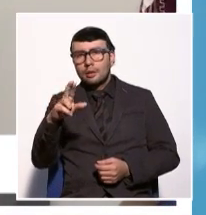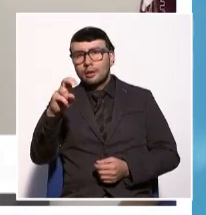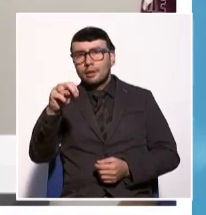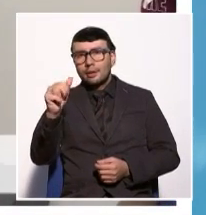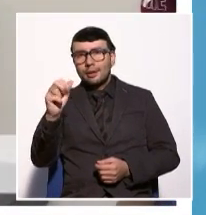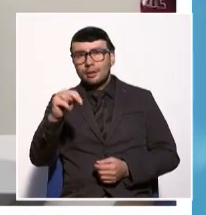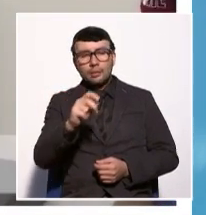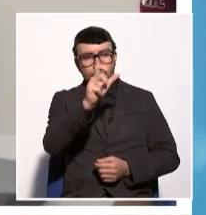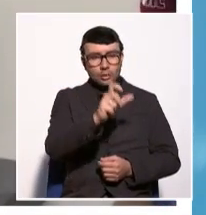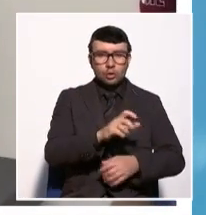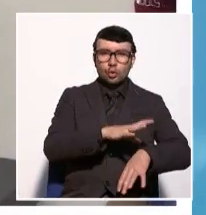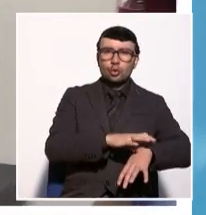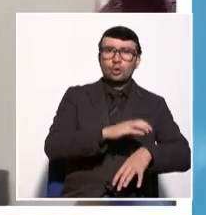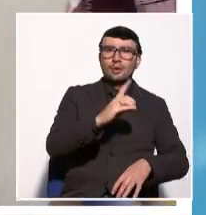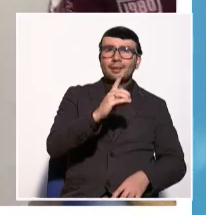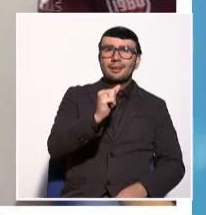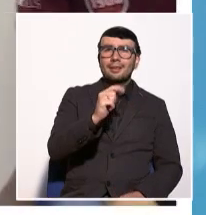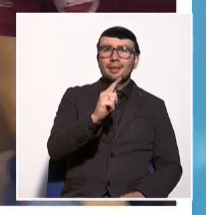doctora